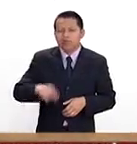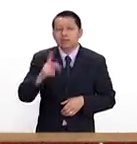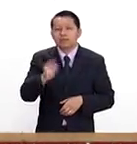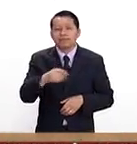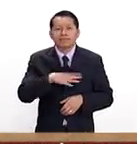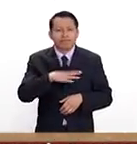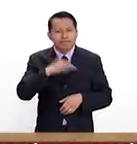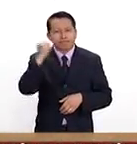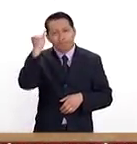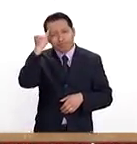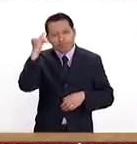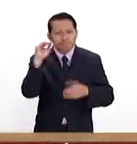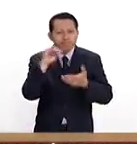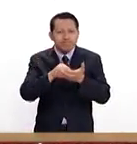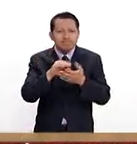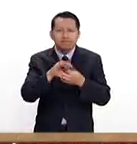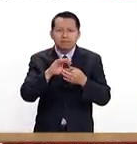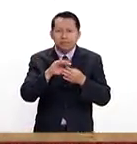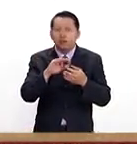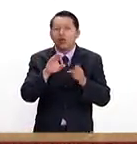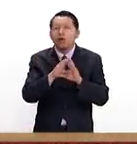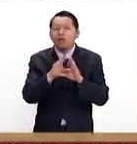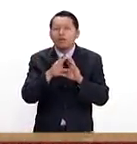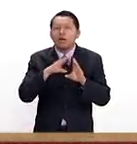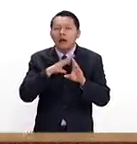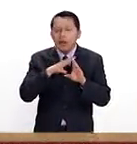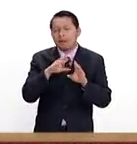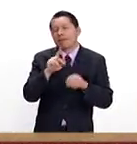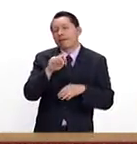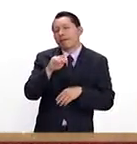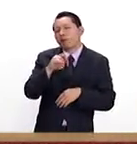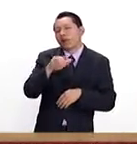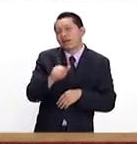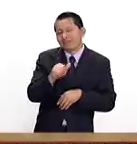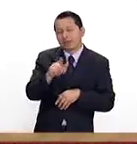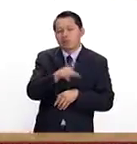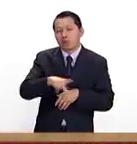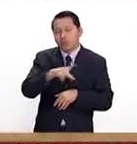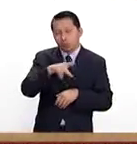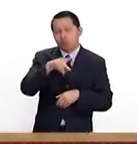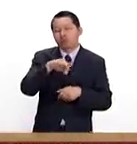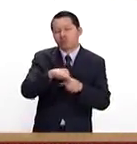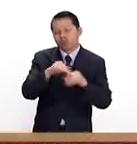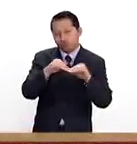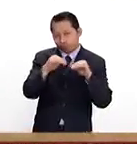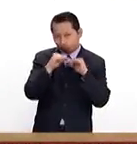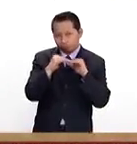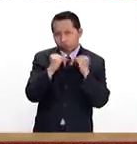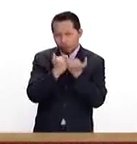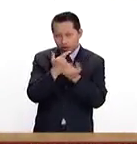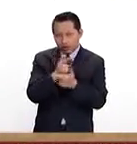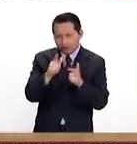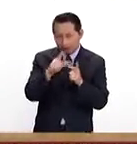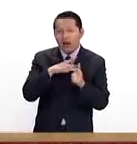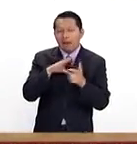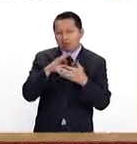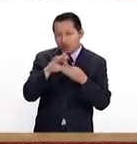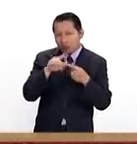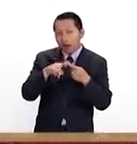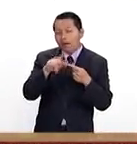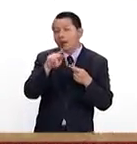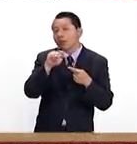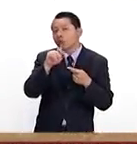que sugiere que habla de las democracias iliberales, ¿no? Y habla de Putin y habla